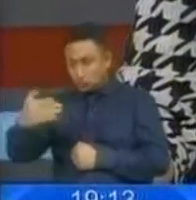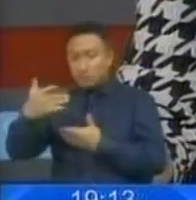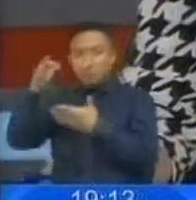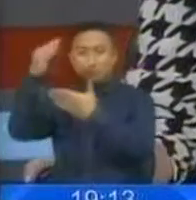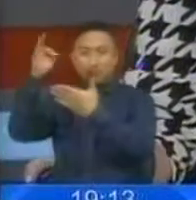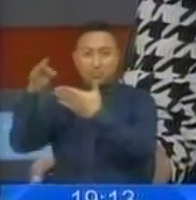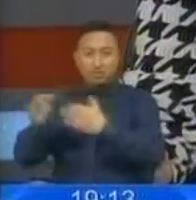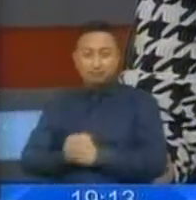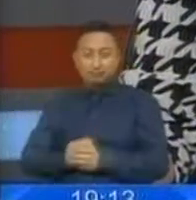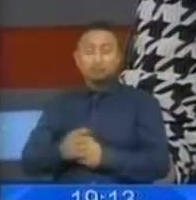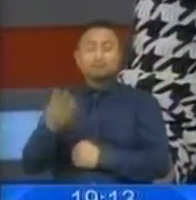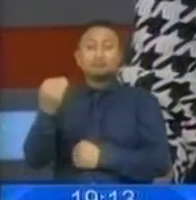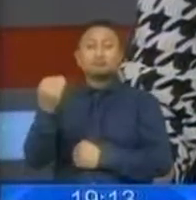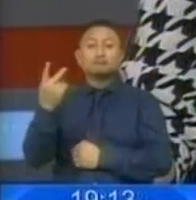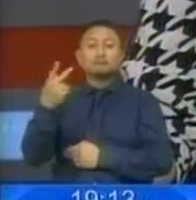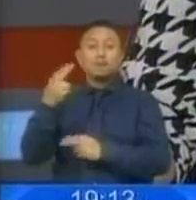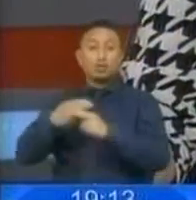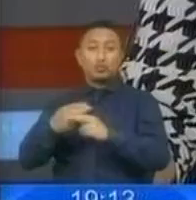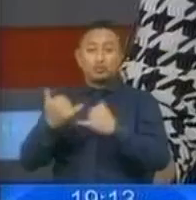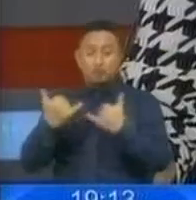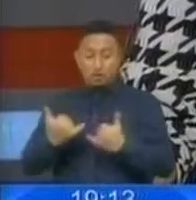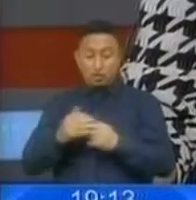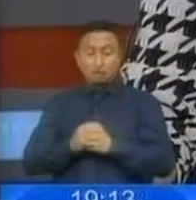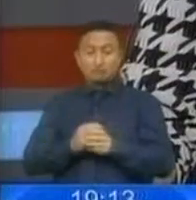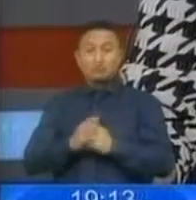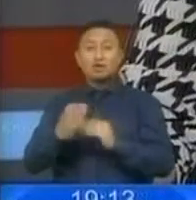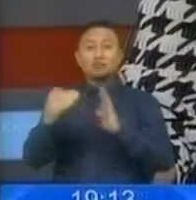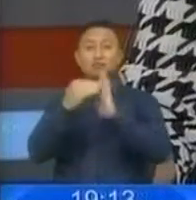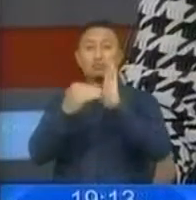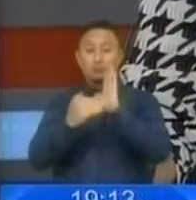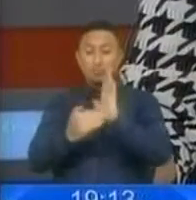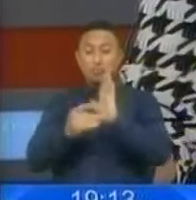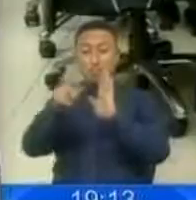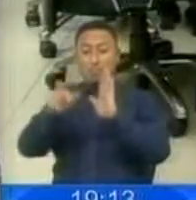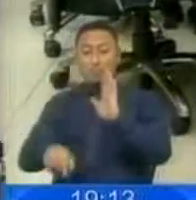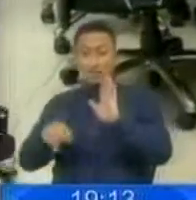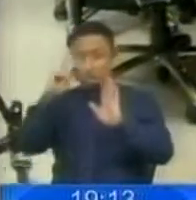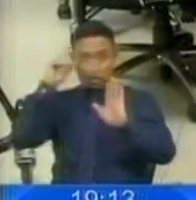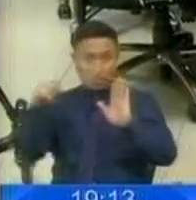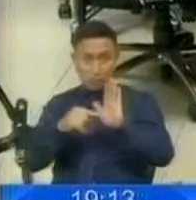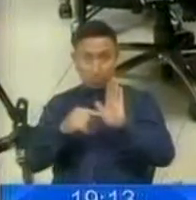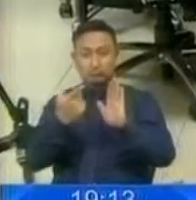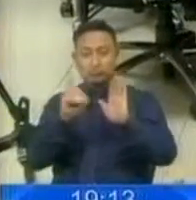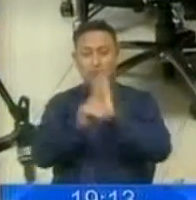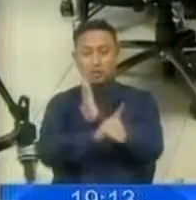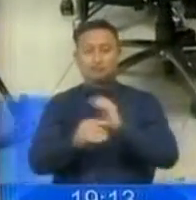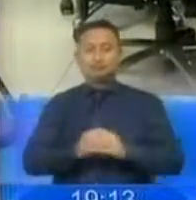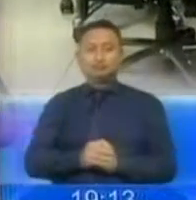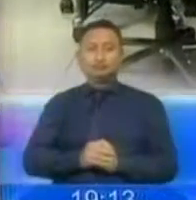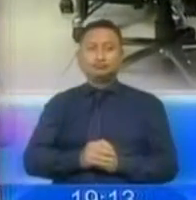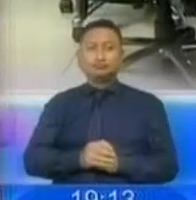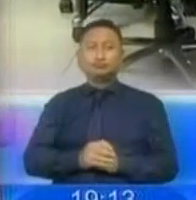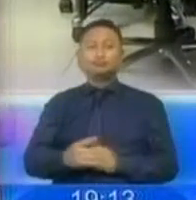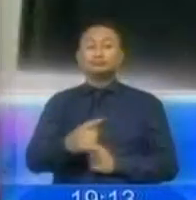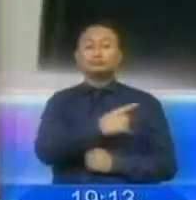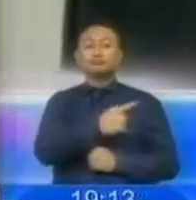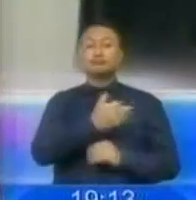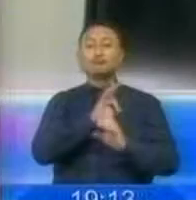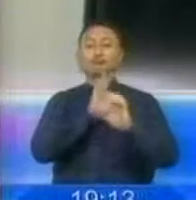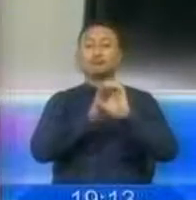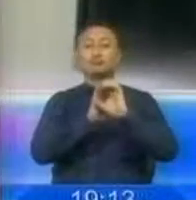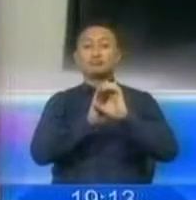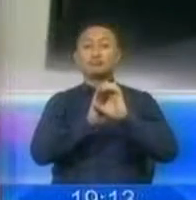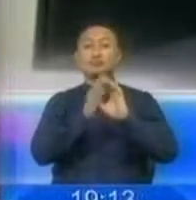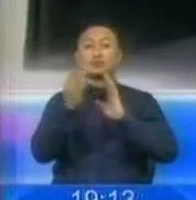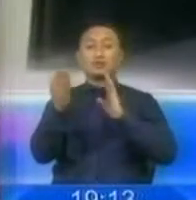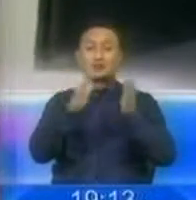Definitivo. Los 14 nombres pasan a la fase de impugnación ciudadana. El Pleno del Consejo de Participación